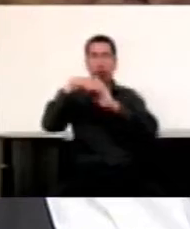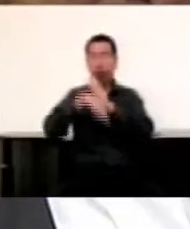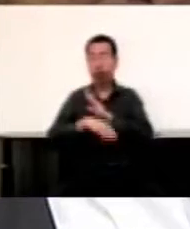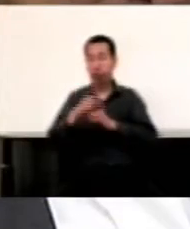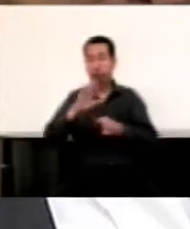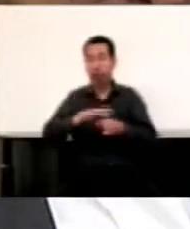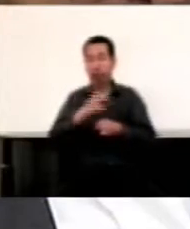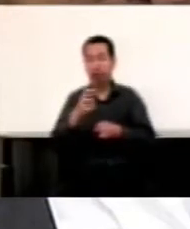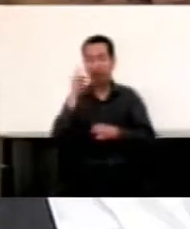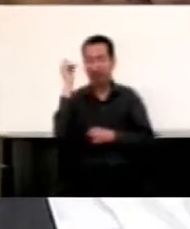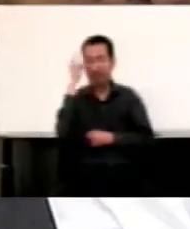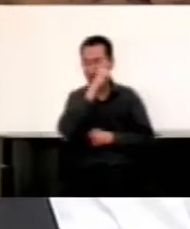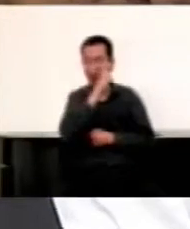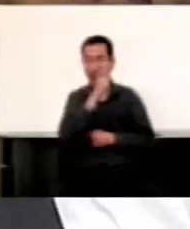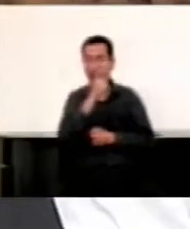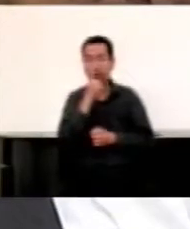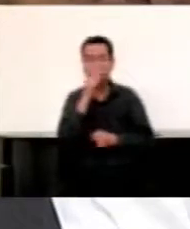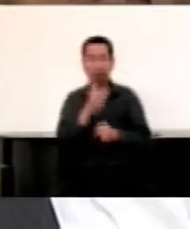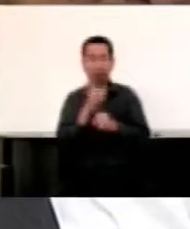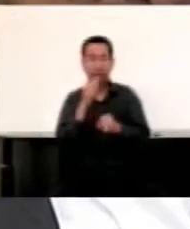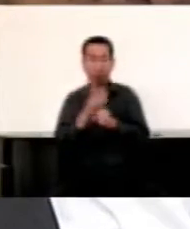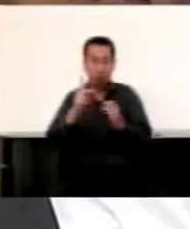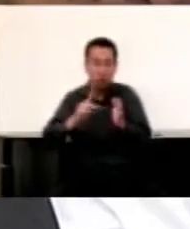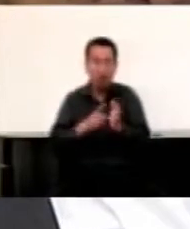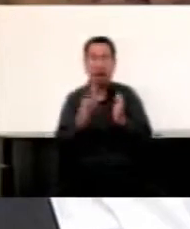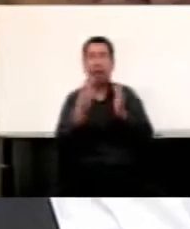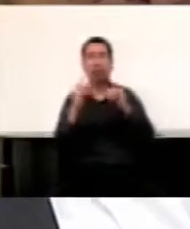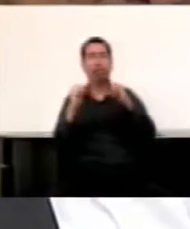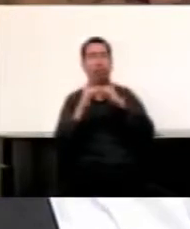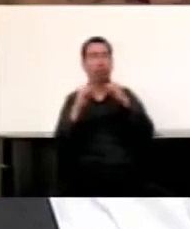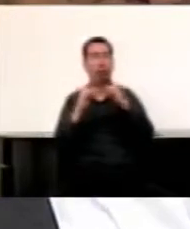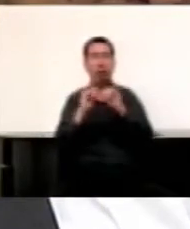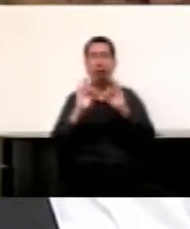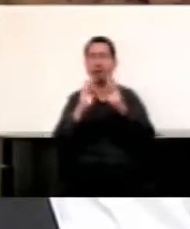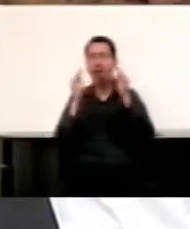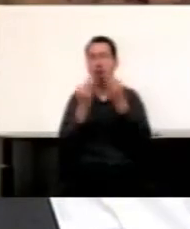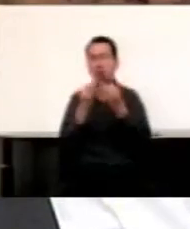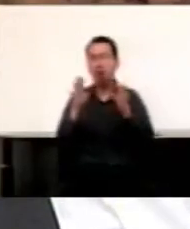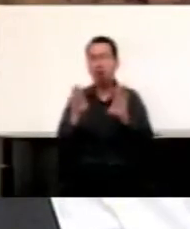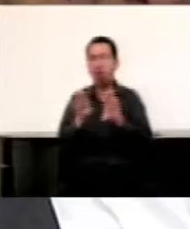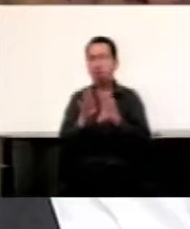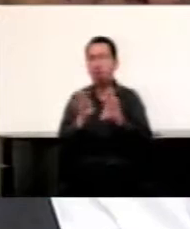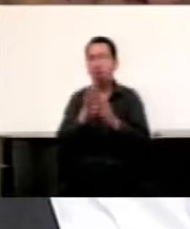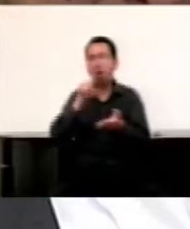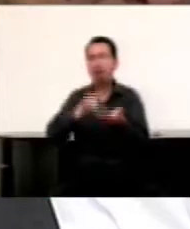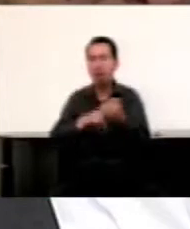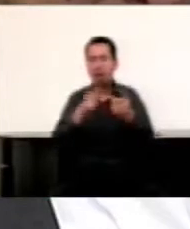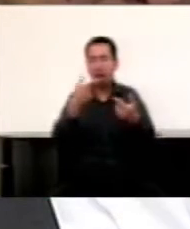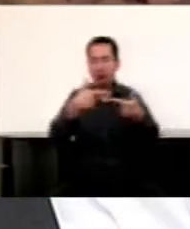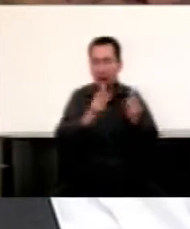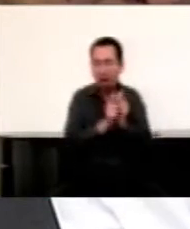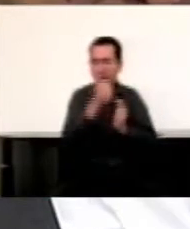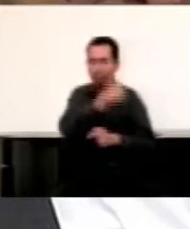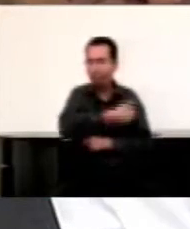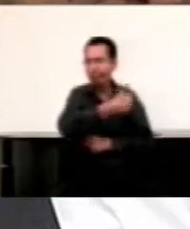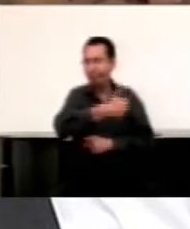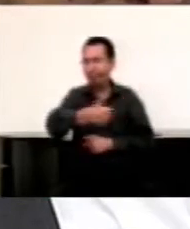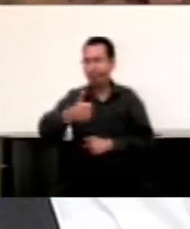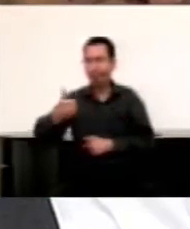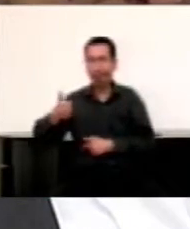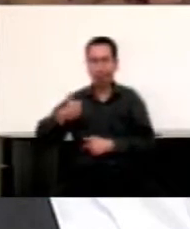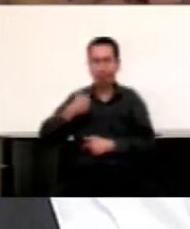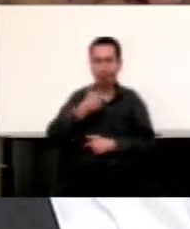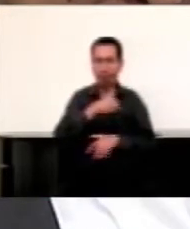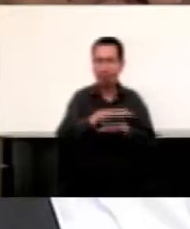señalan también que puede haber una reinstitucionalización, una nueva conformación en cómo están previstos los partidos políticos, y